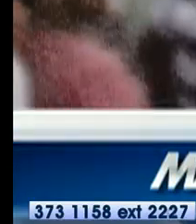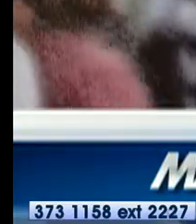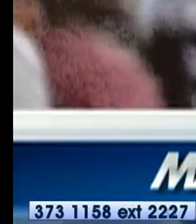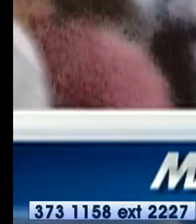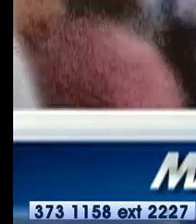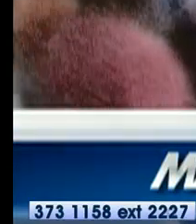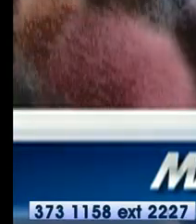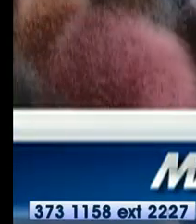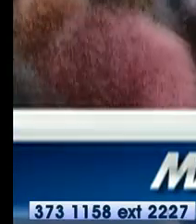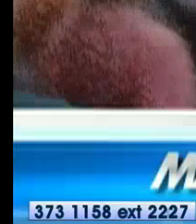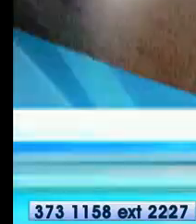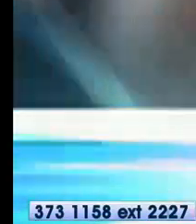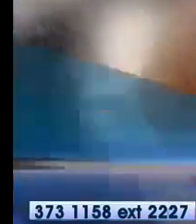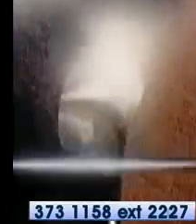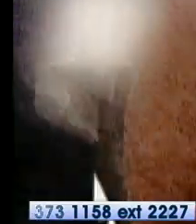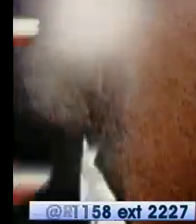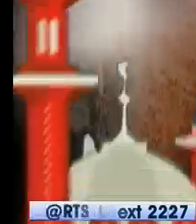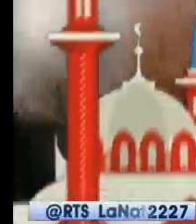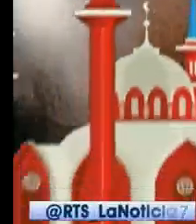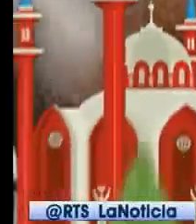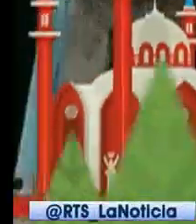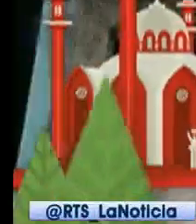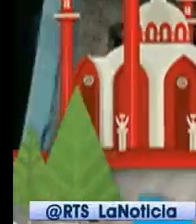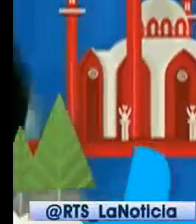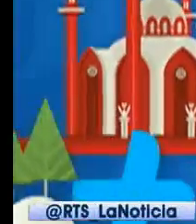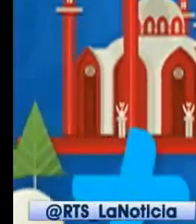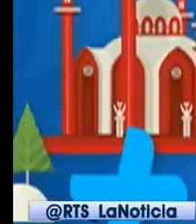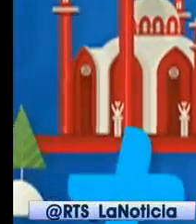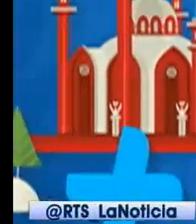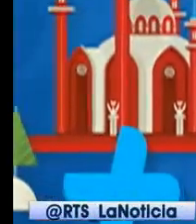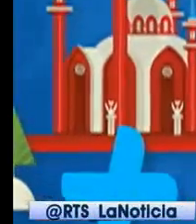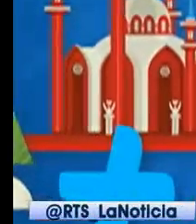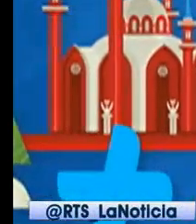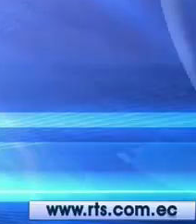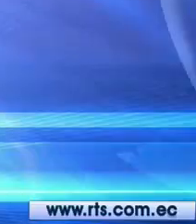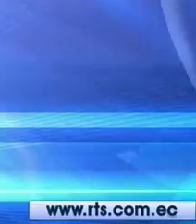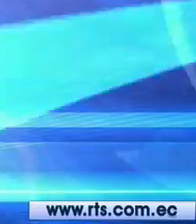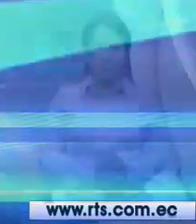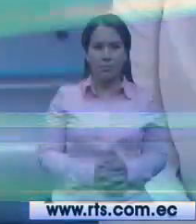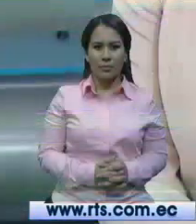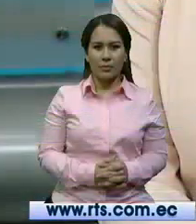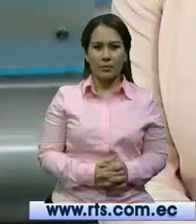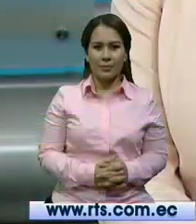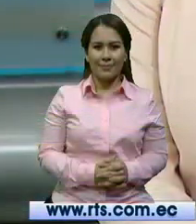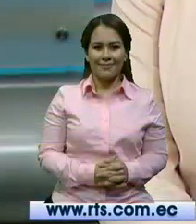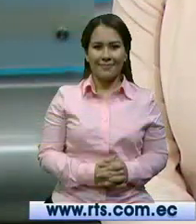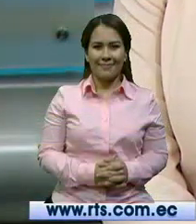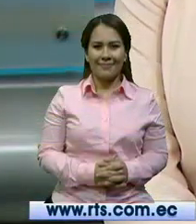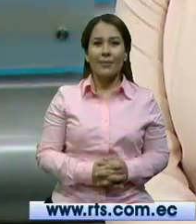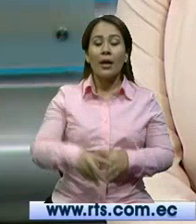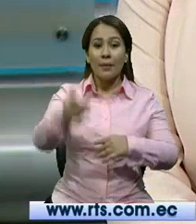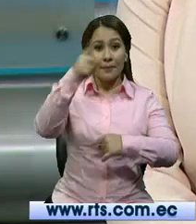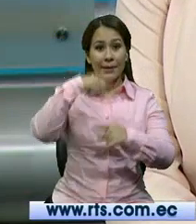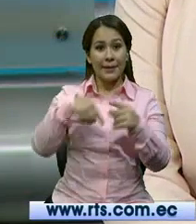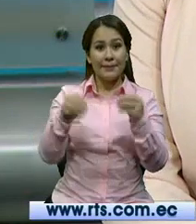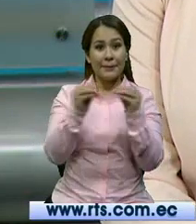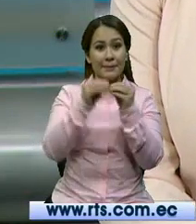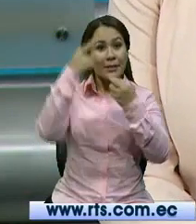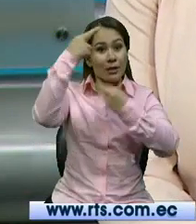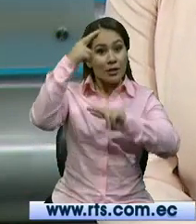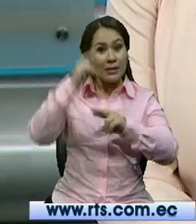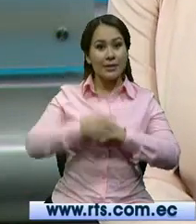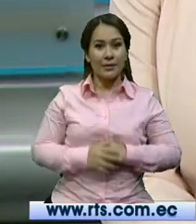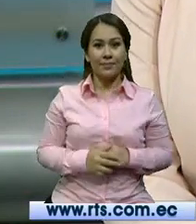madres cometidos por sus padres y conviviente. De regreso con más